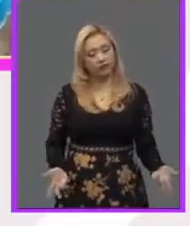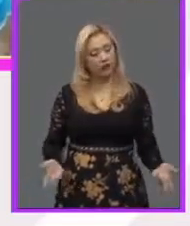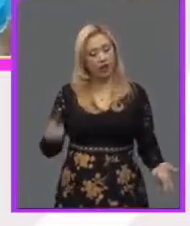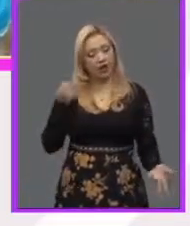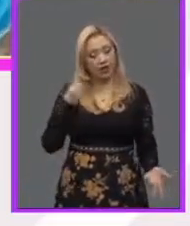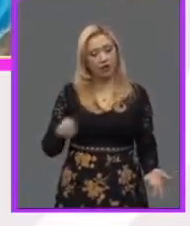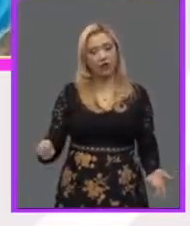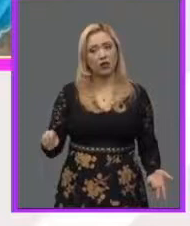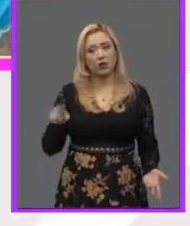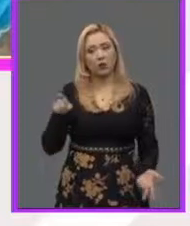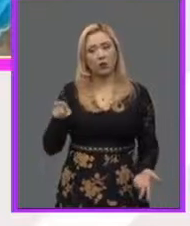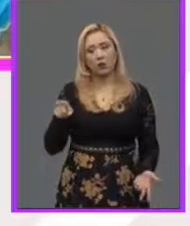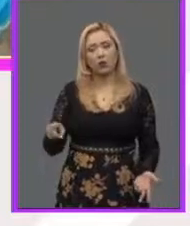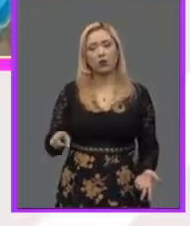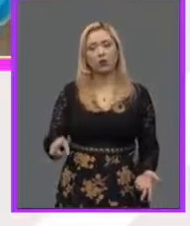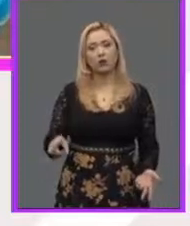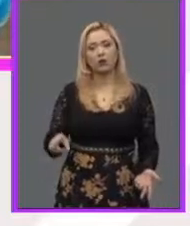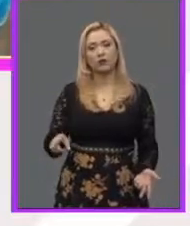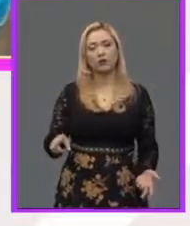que